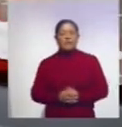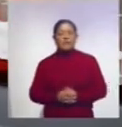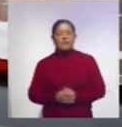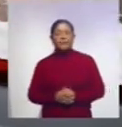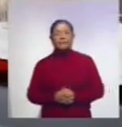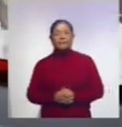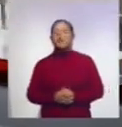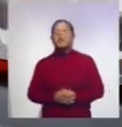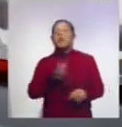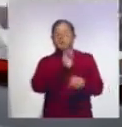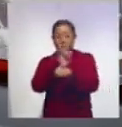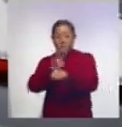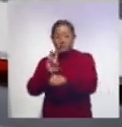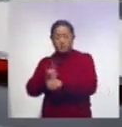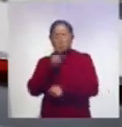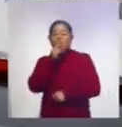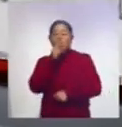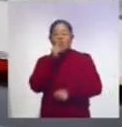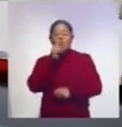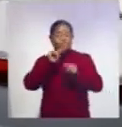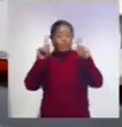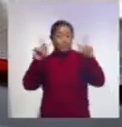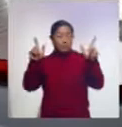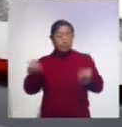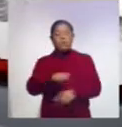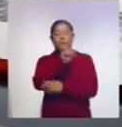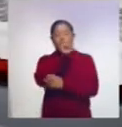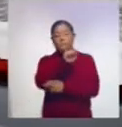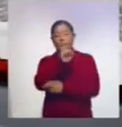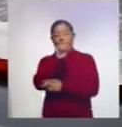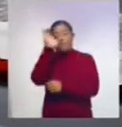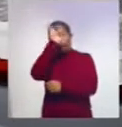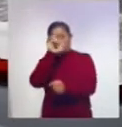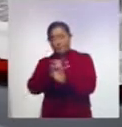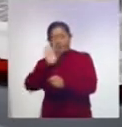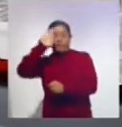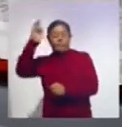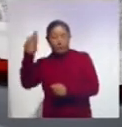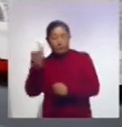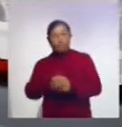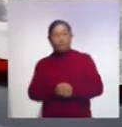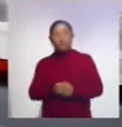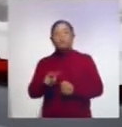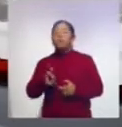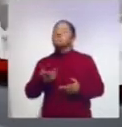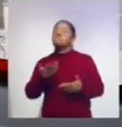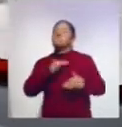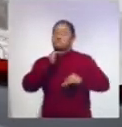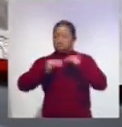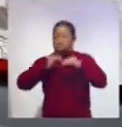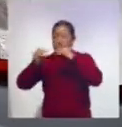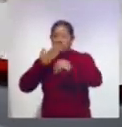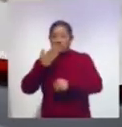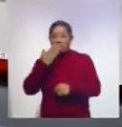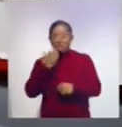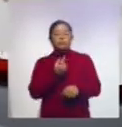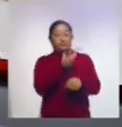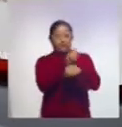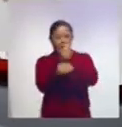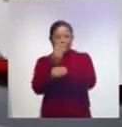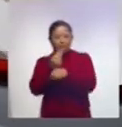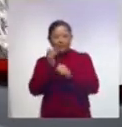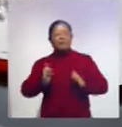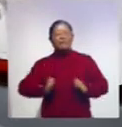Verifican autoridades de Tlaxcala y la Secretaría de Cultura Federal avances en la restauración de edificios